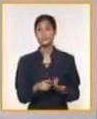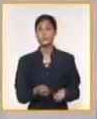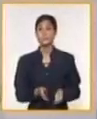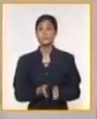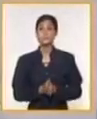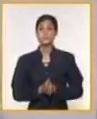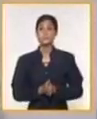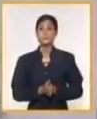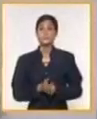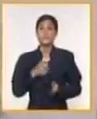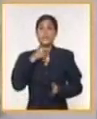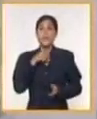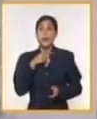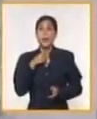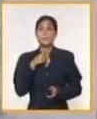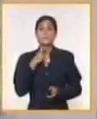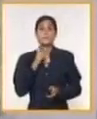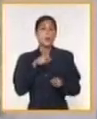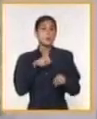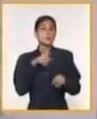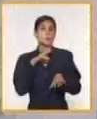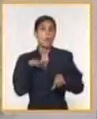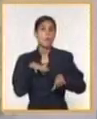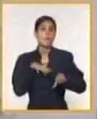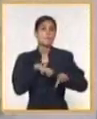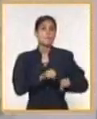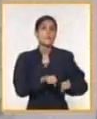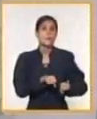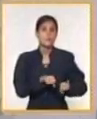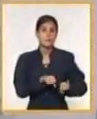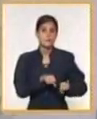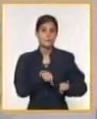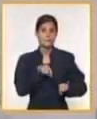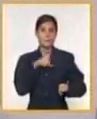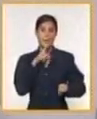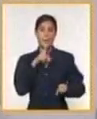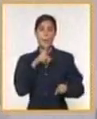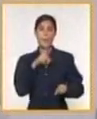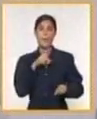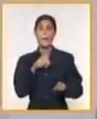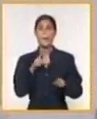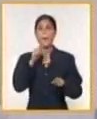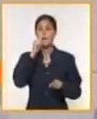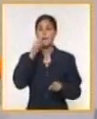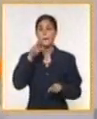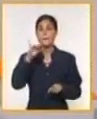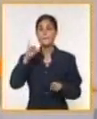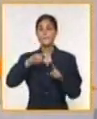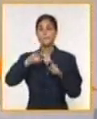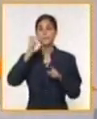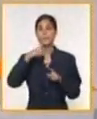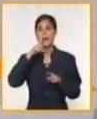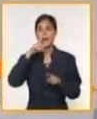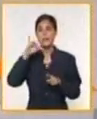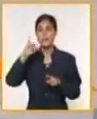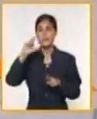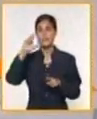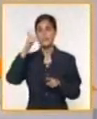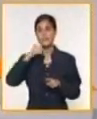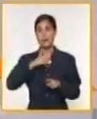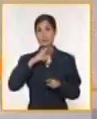es una neocolonia británica o anglosajona, y simplemente sirvió a